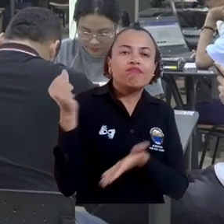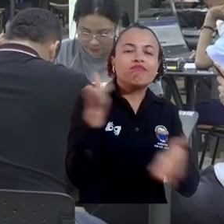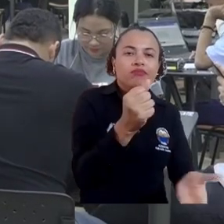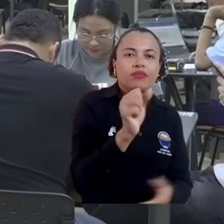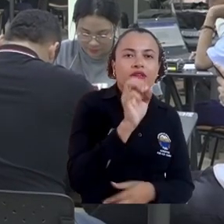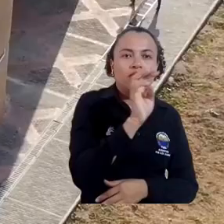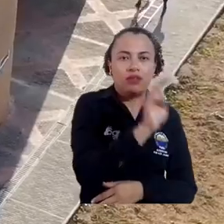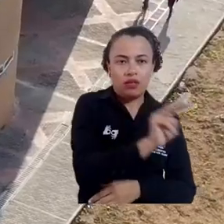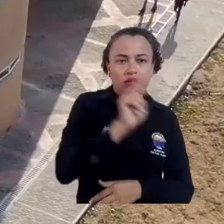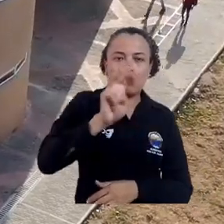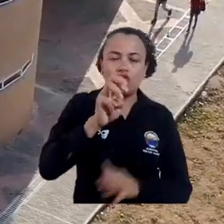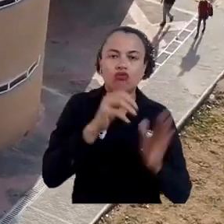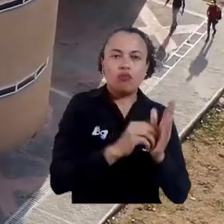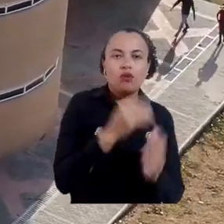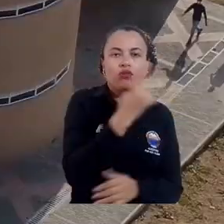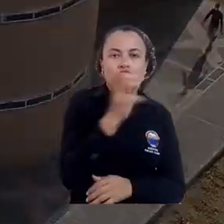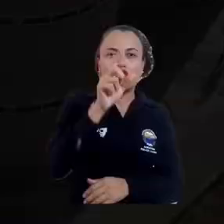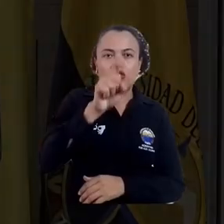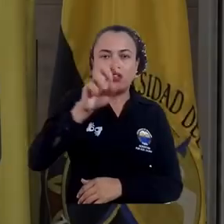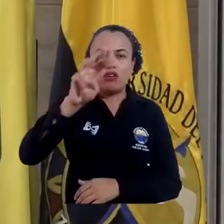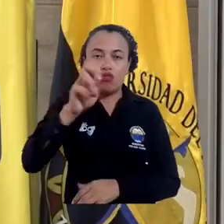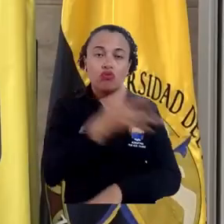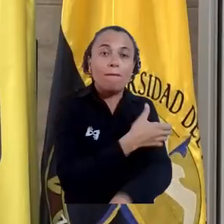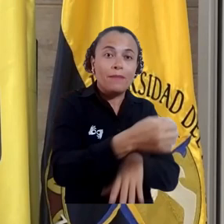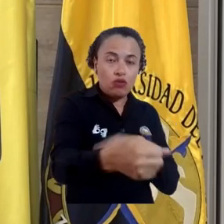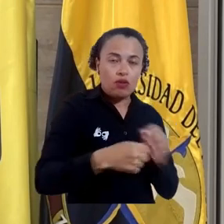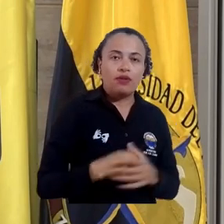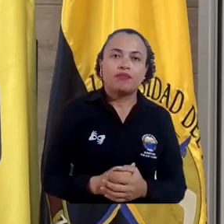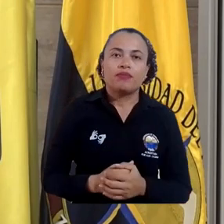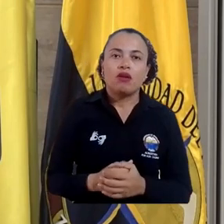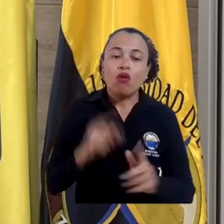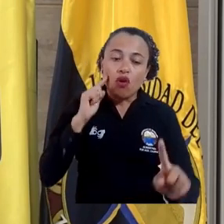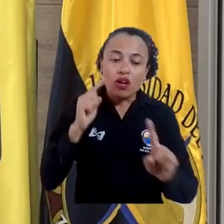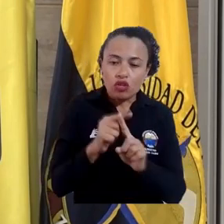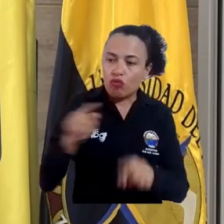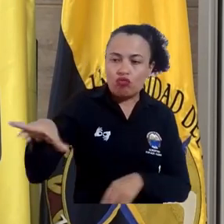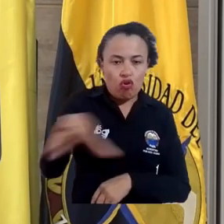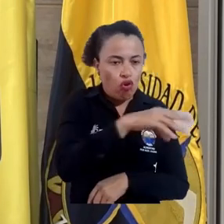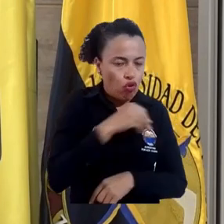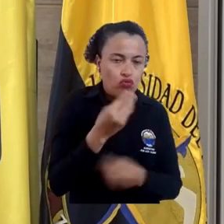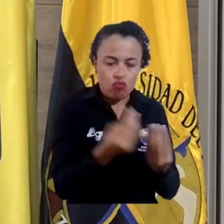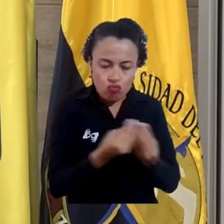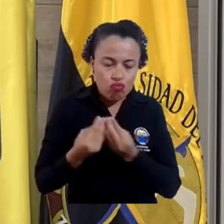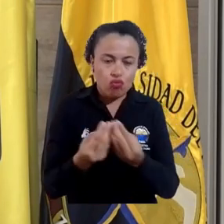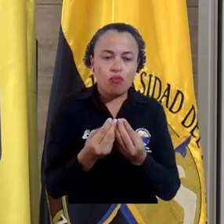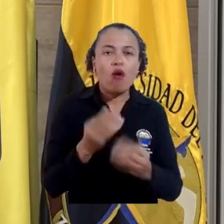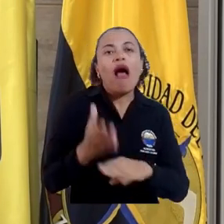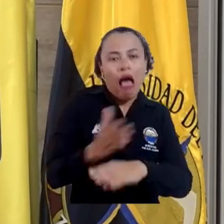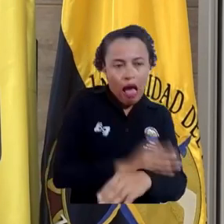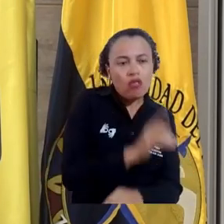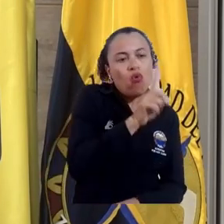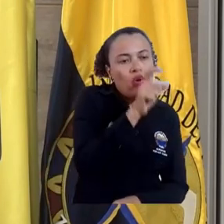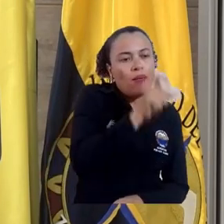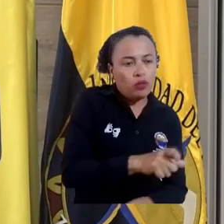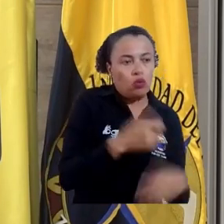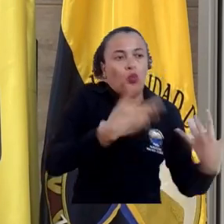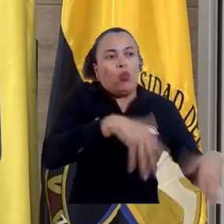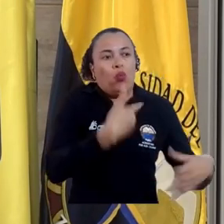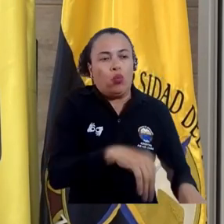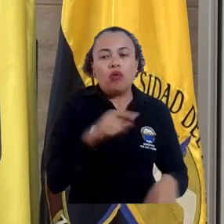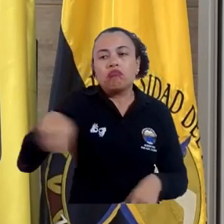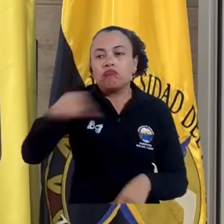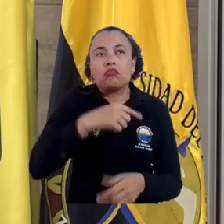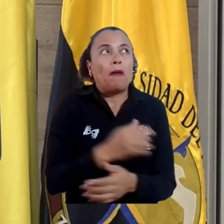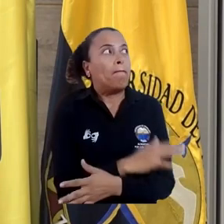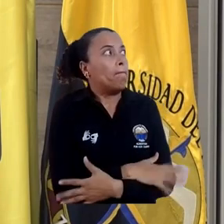38.468 millones de pesos. Los logros son de todos. Nosotros venimos combatiendo y cambiando una cultura, era donde los logros eran de